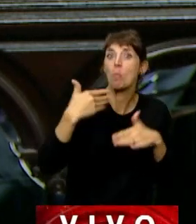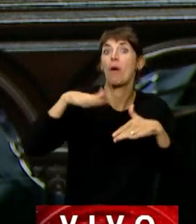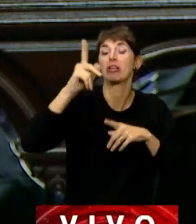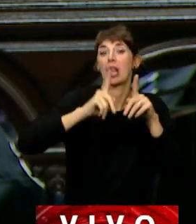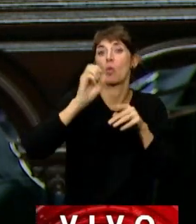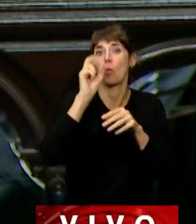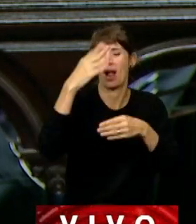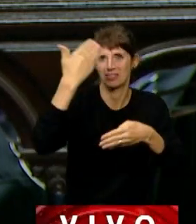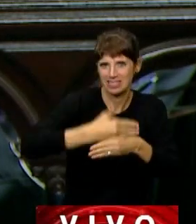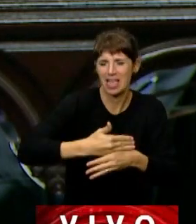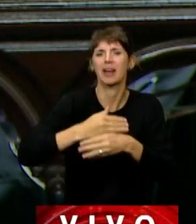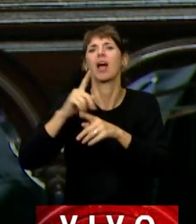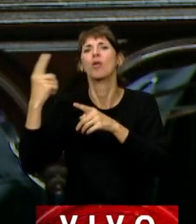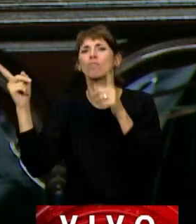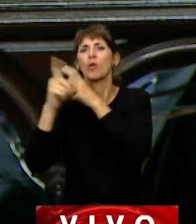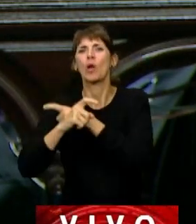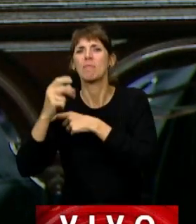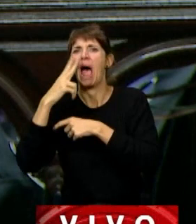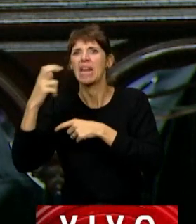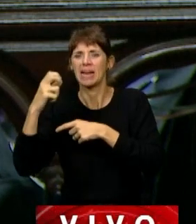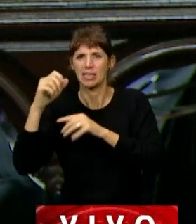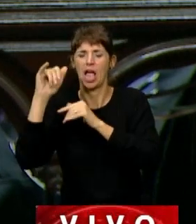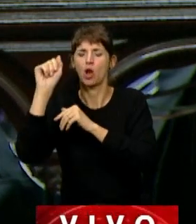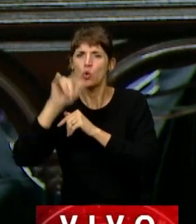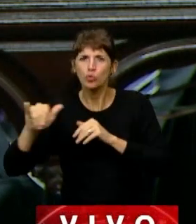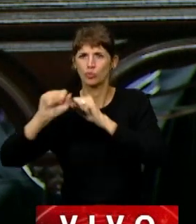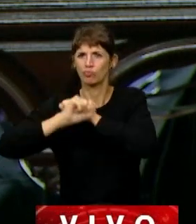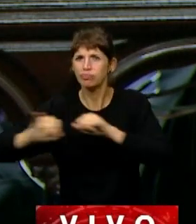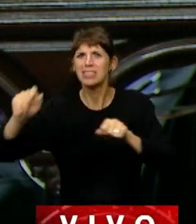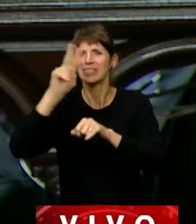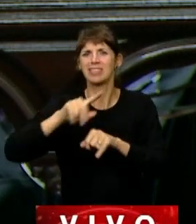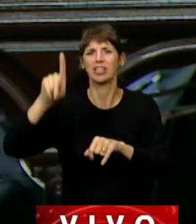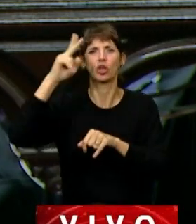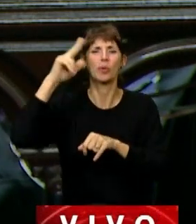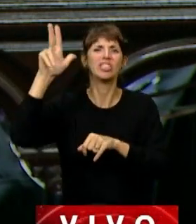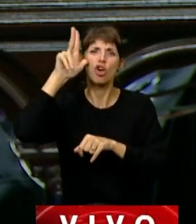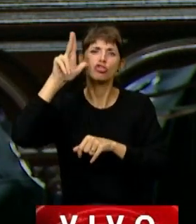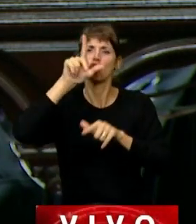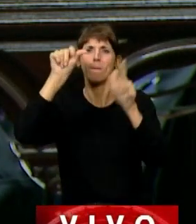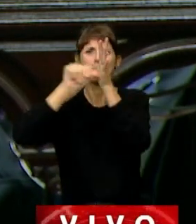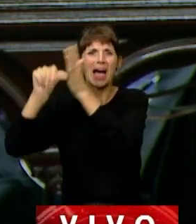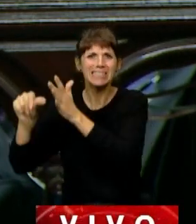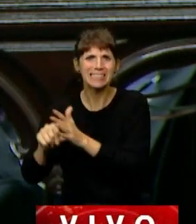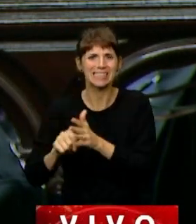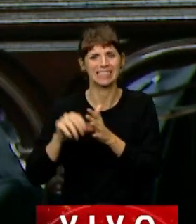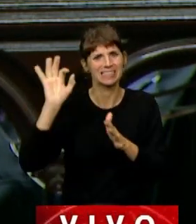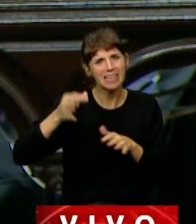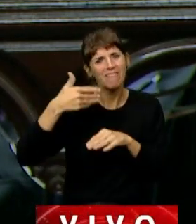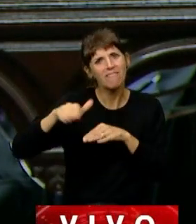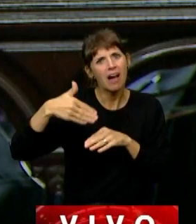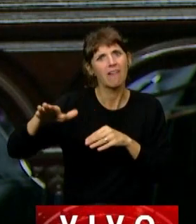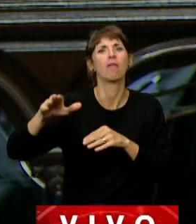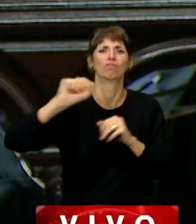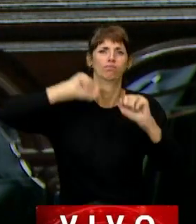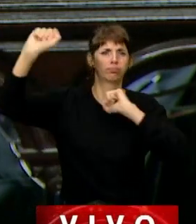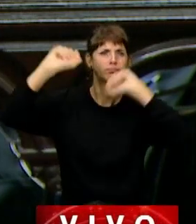energía amenazan al mundo. Un total de 101 entre 198 países espera un alza de la conflictividad por